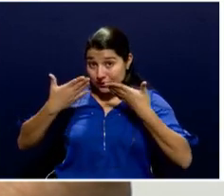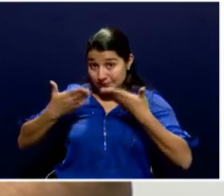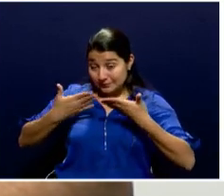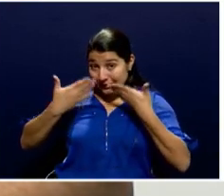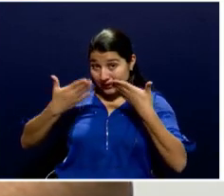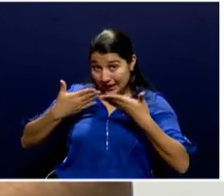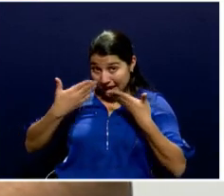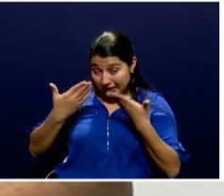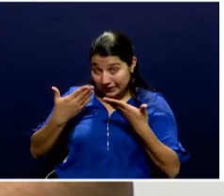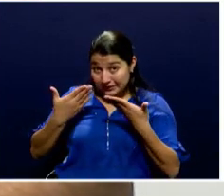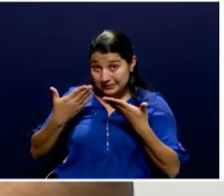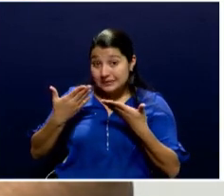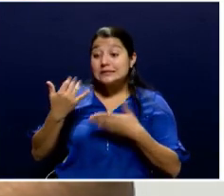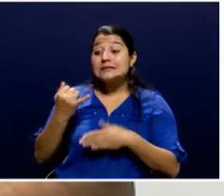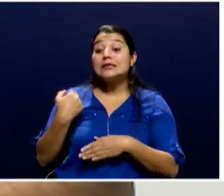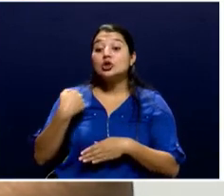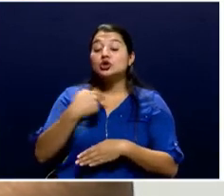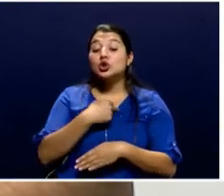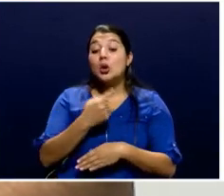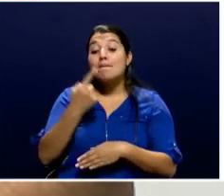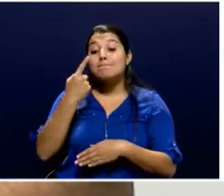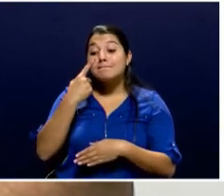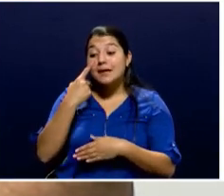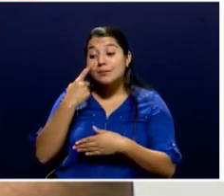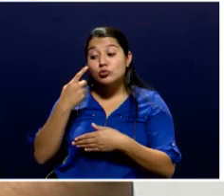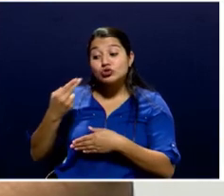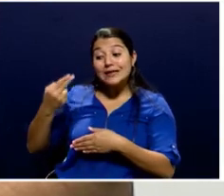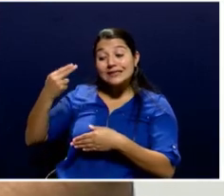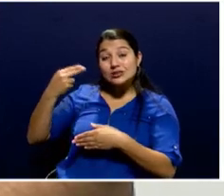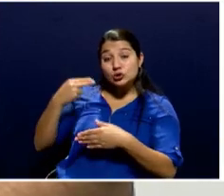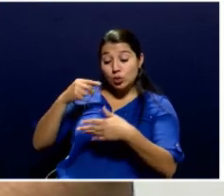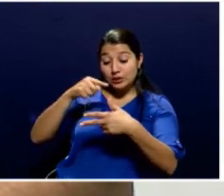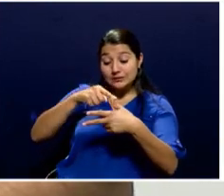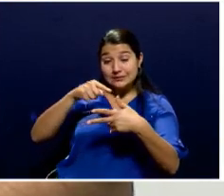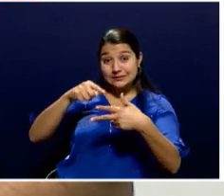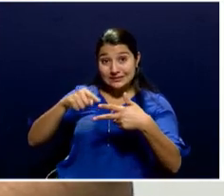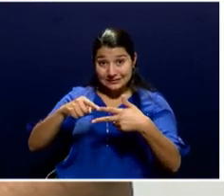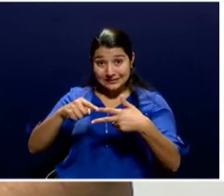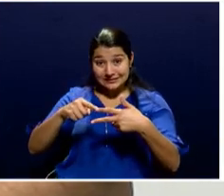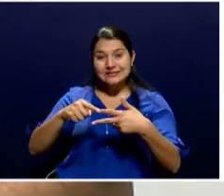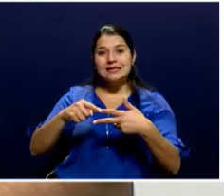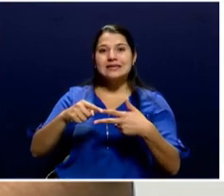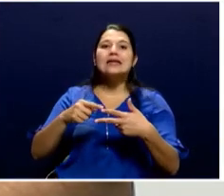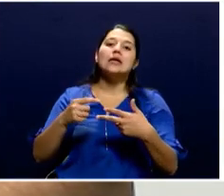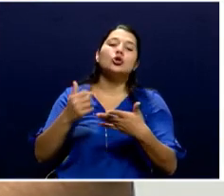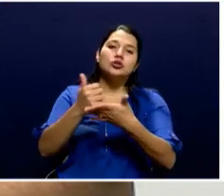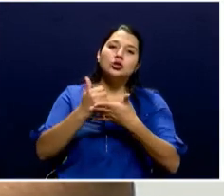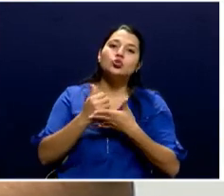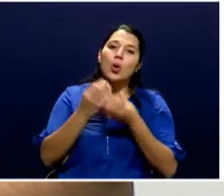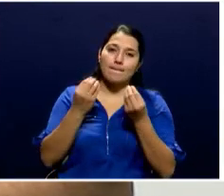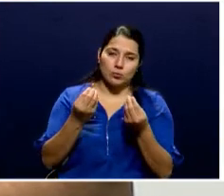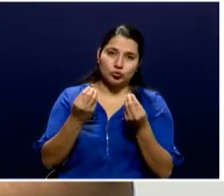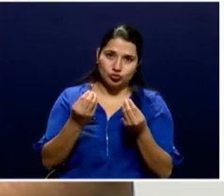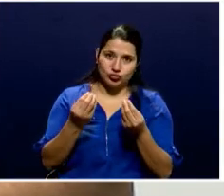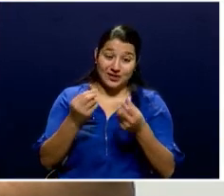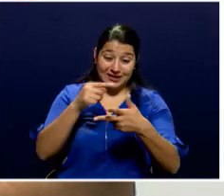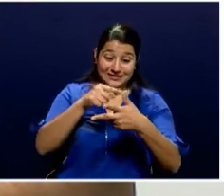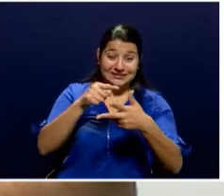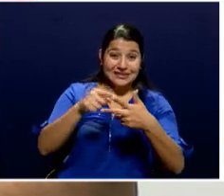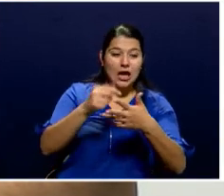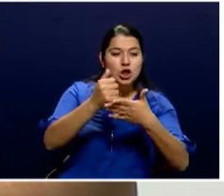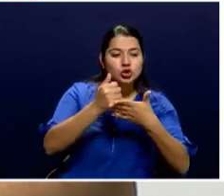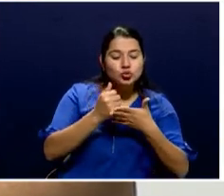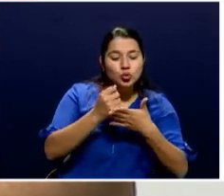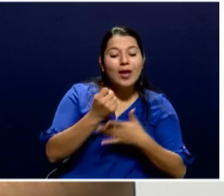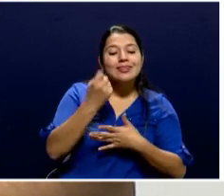en la experiencia con los casos del SARS y el MERS, ha aumentado muchísimo la probabilidad de éxito de rescatar a un paciente. Pero